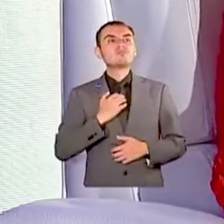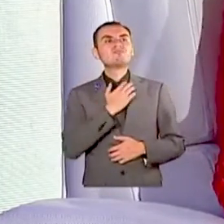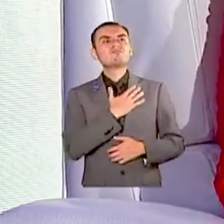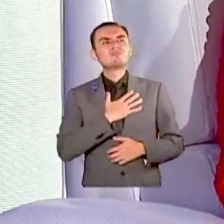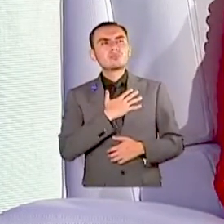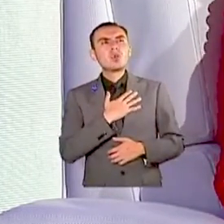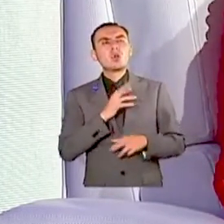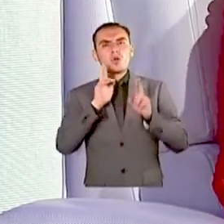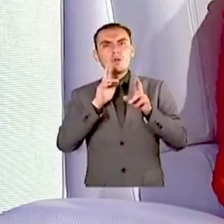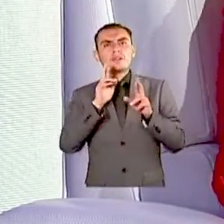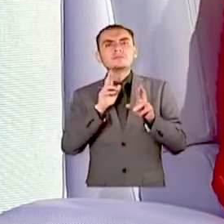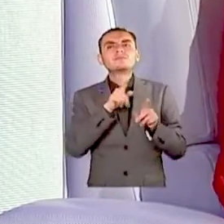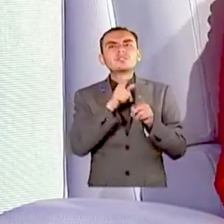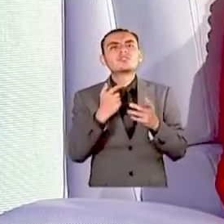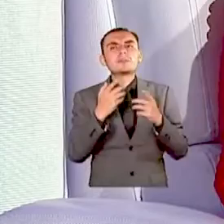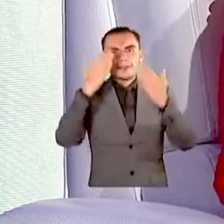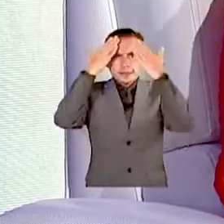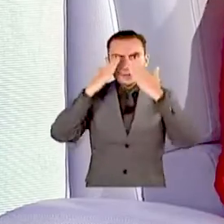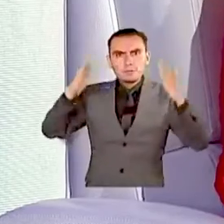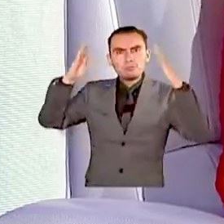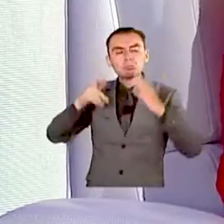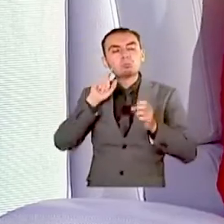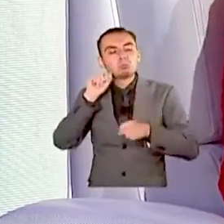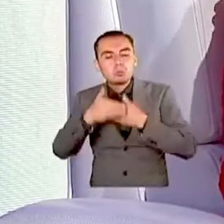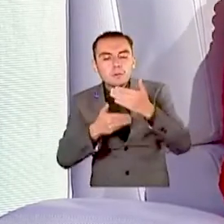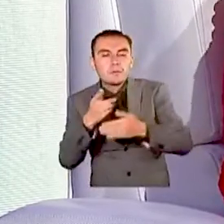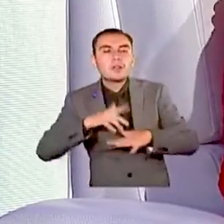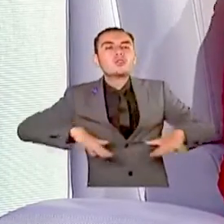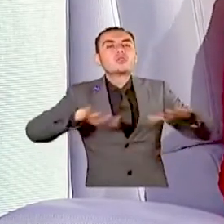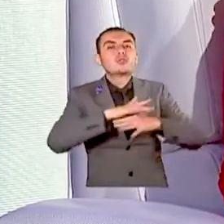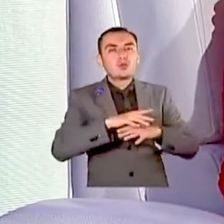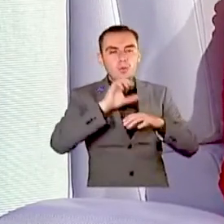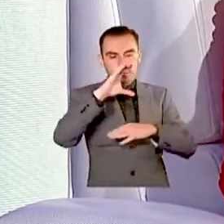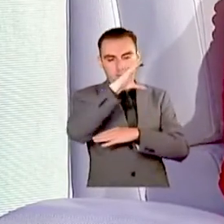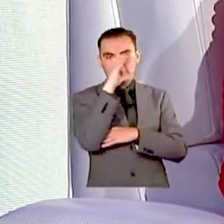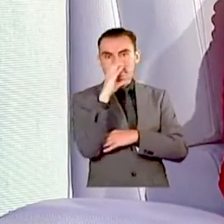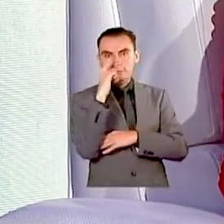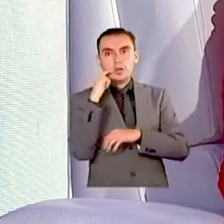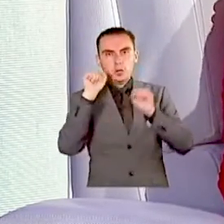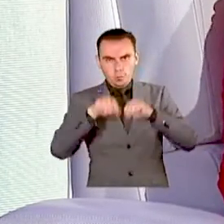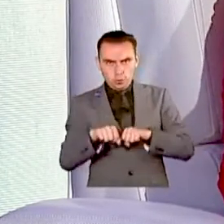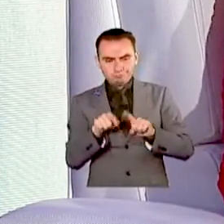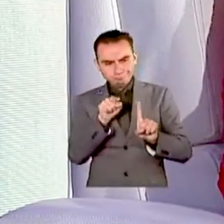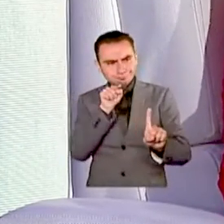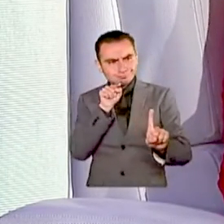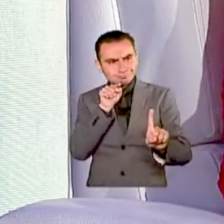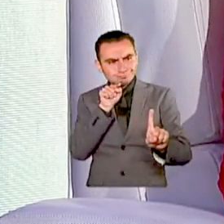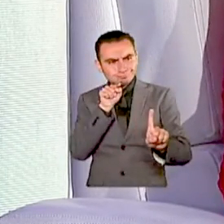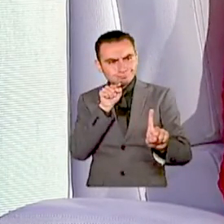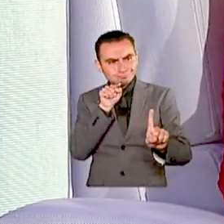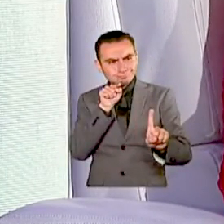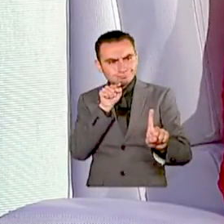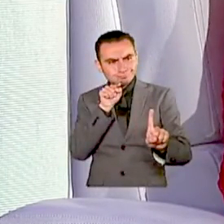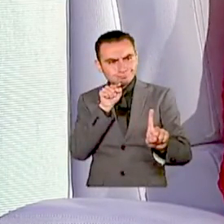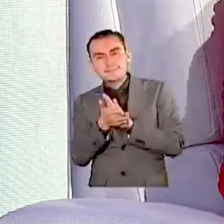que en un ambiente democrático ayudemos a que nuestro país logre